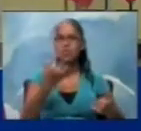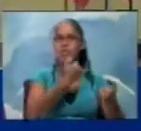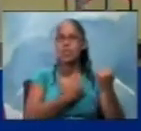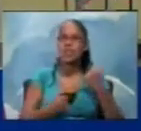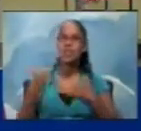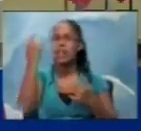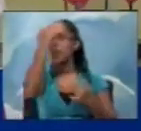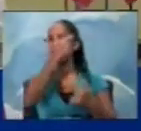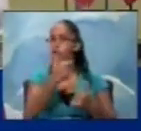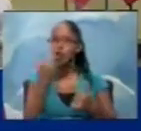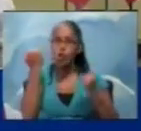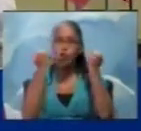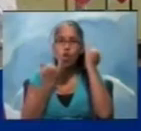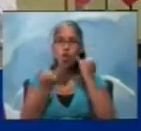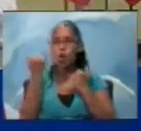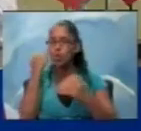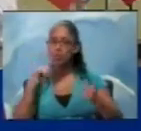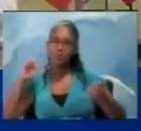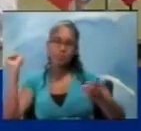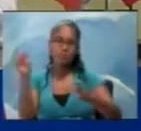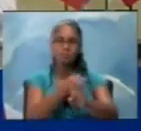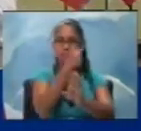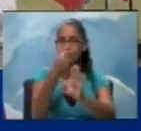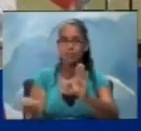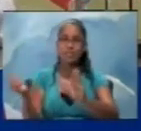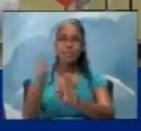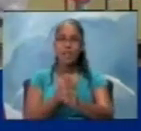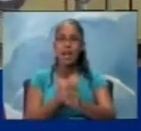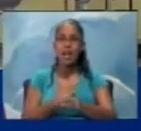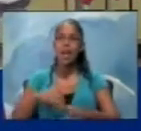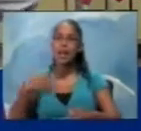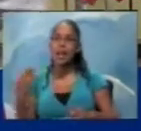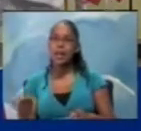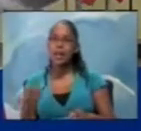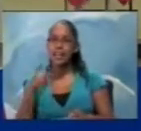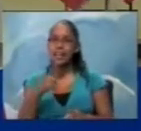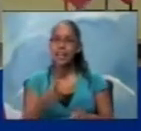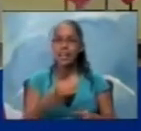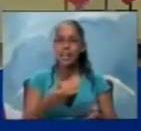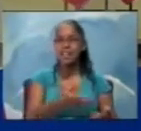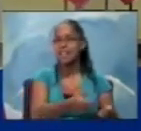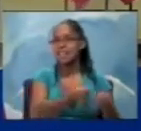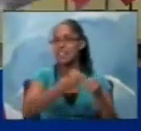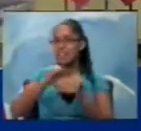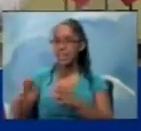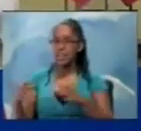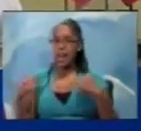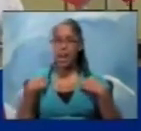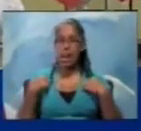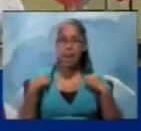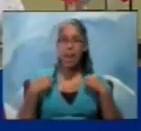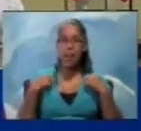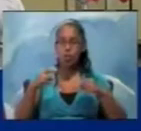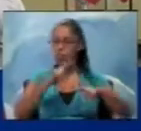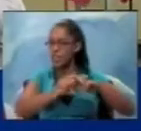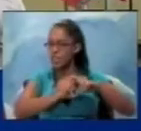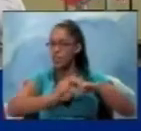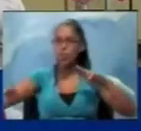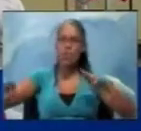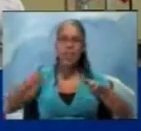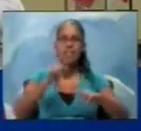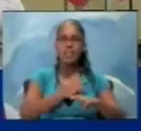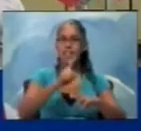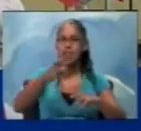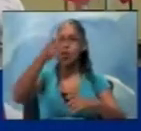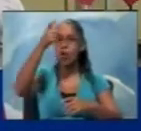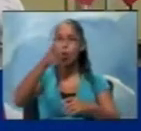le desfigurarían el rostro a puñetazos, que le quitarían las ropas, los desnudarían